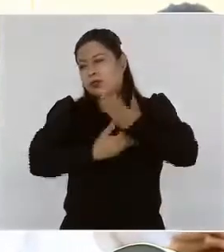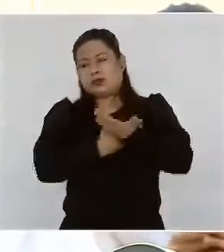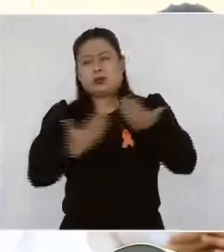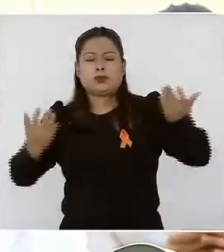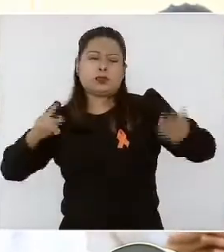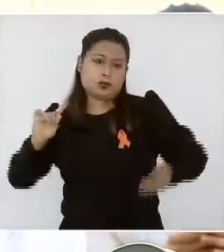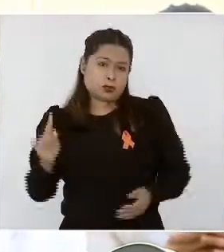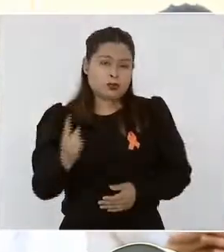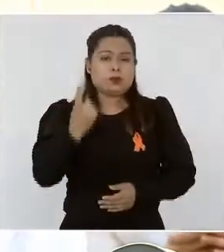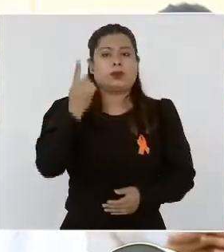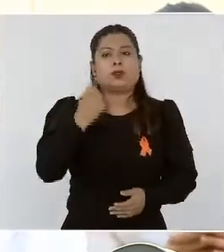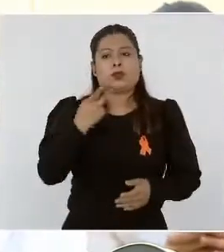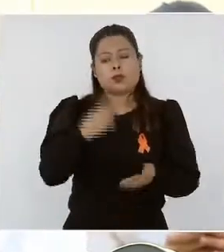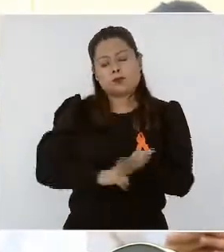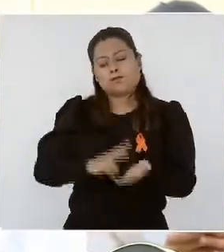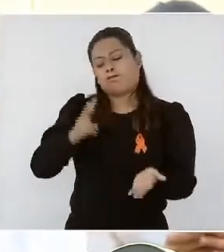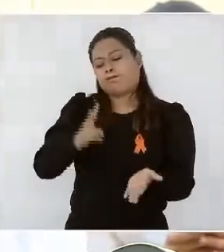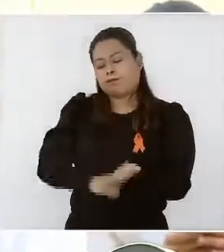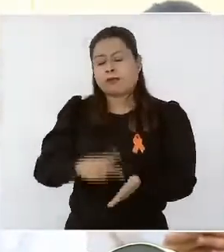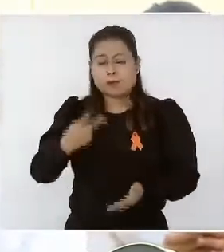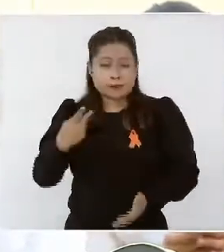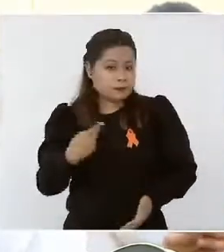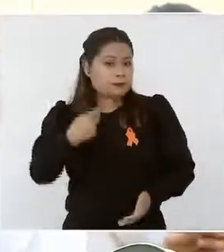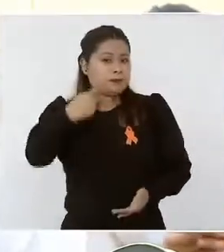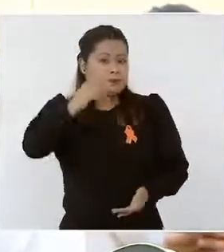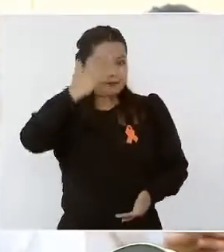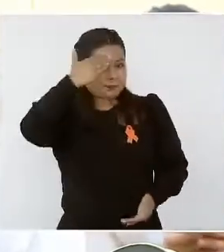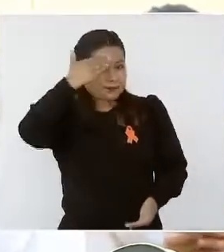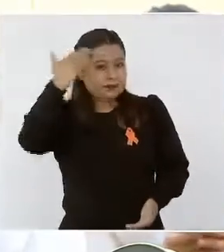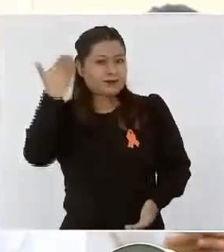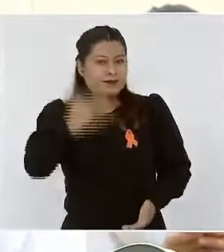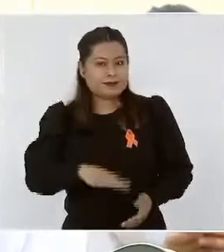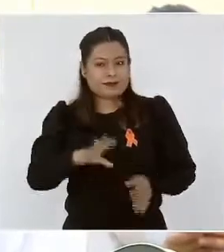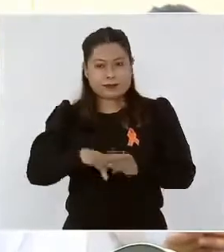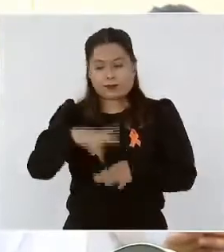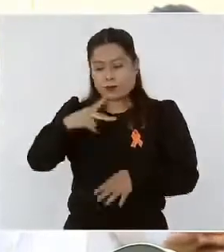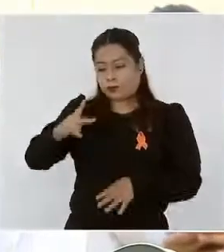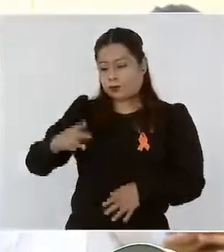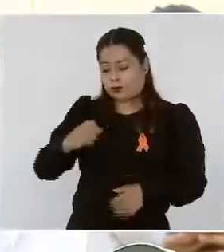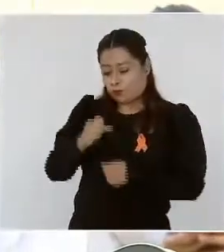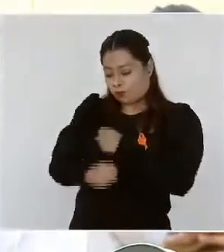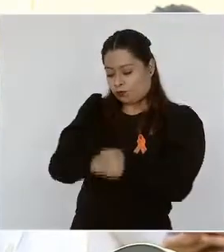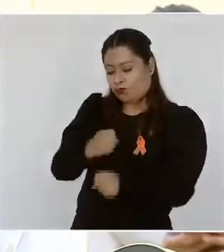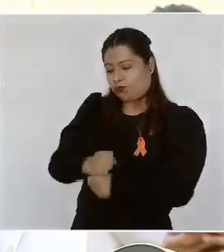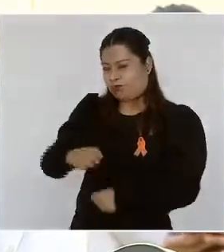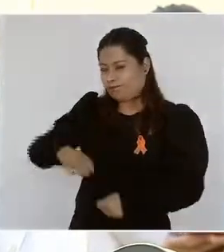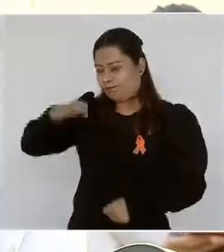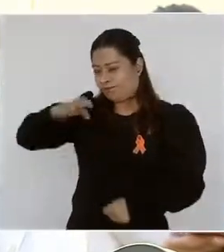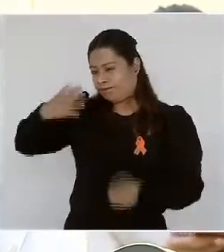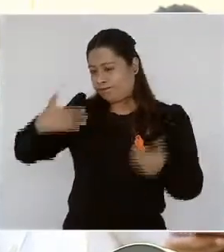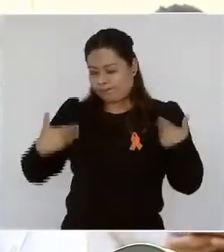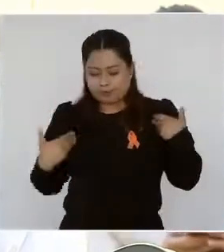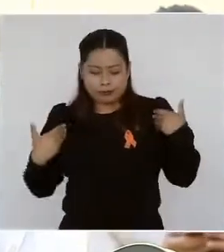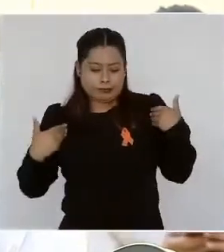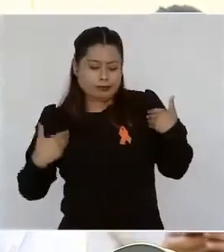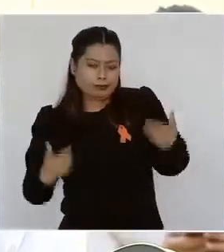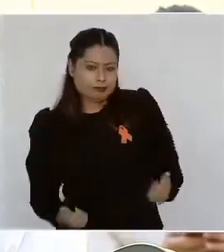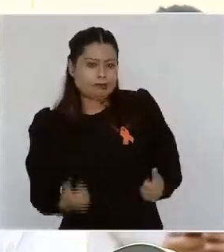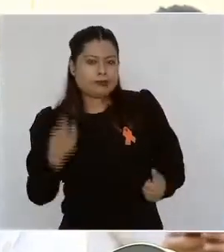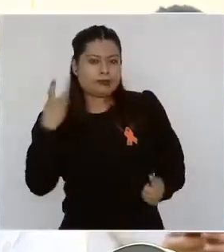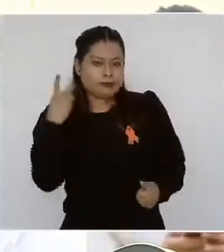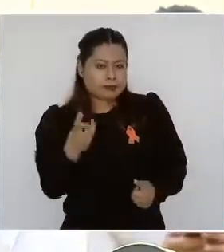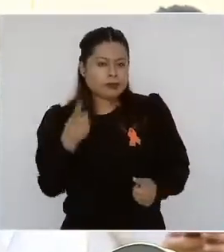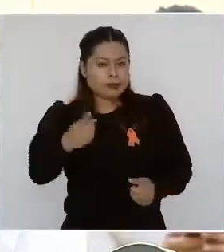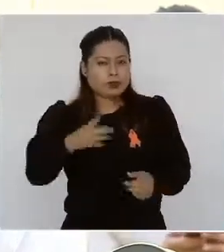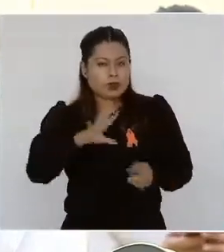esta vida son válidas. Pero tienes que saber desde la edad que tienes tú, tienes que entender que esa es